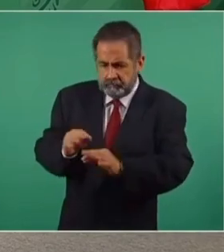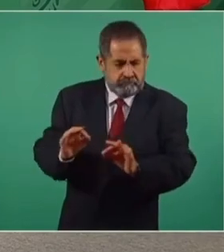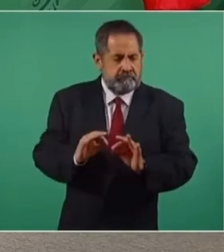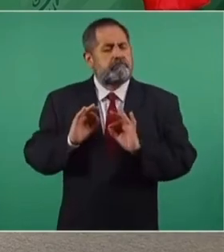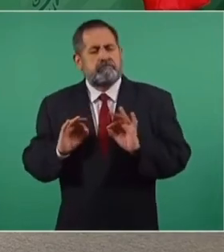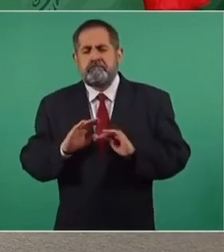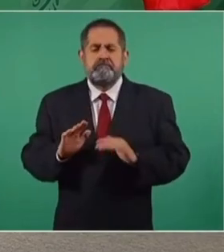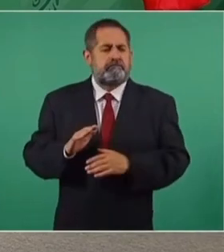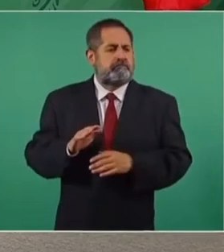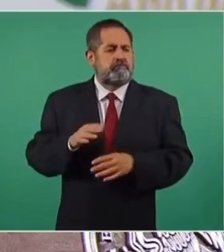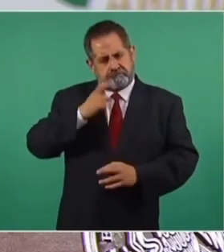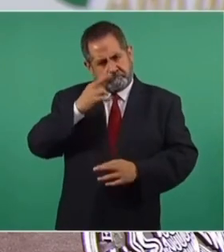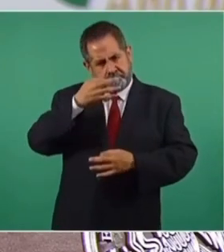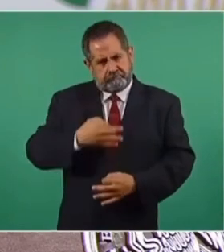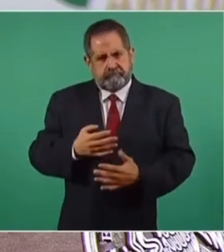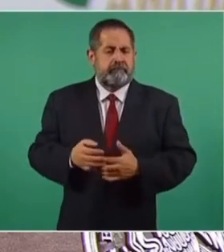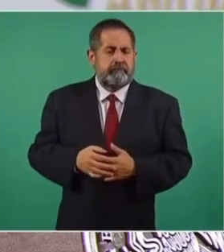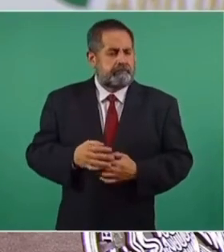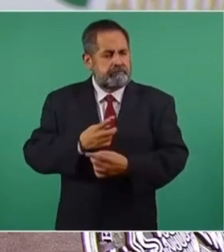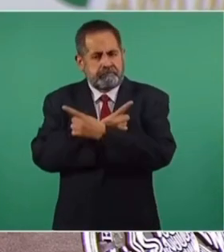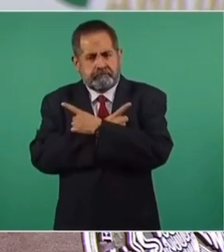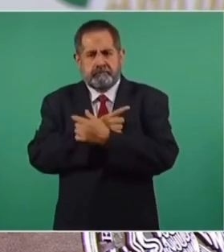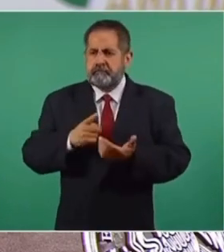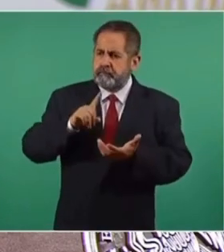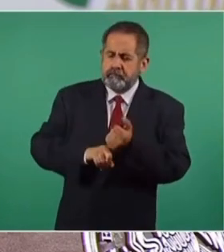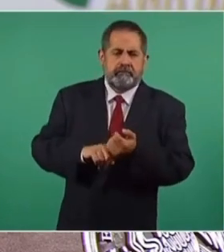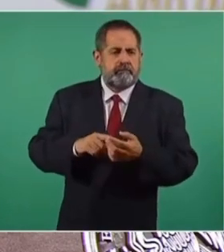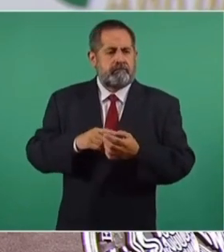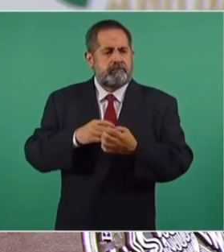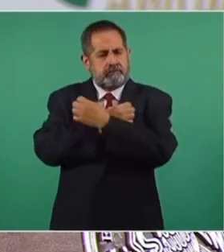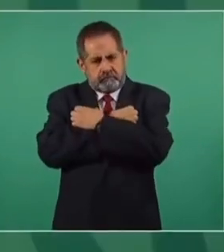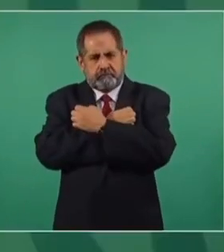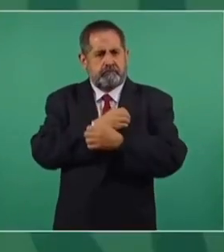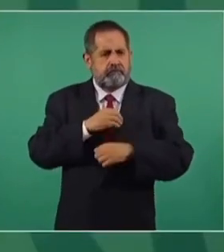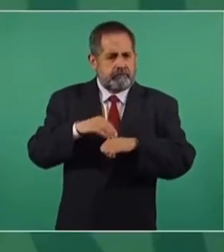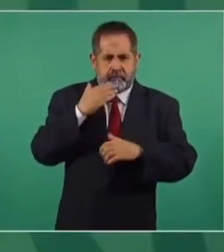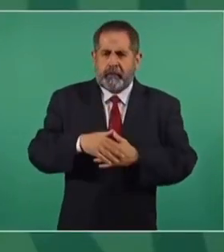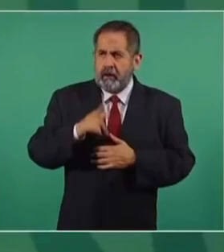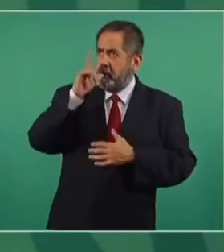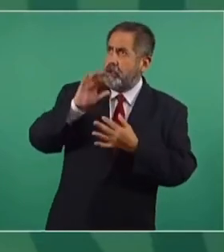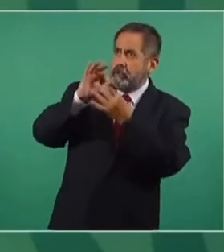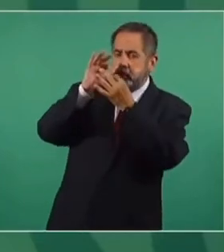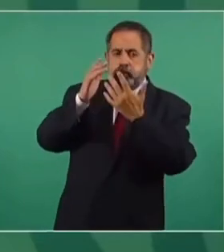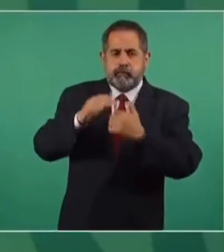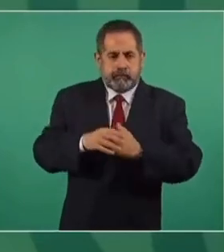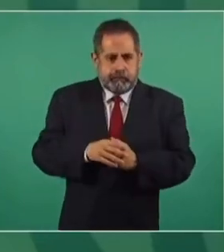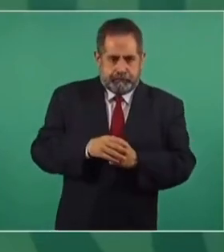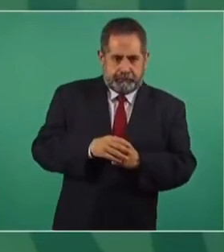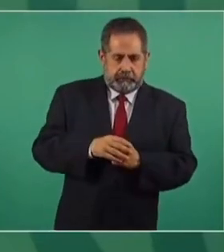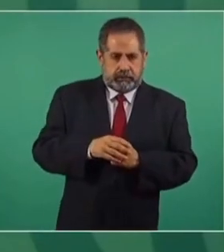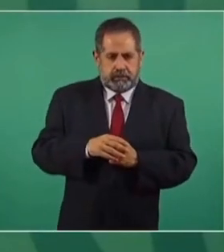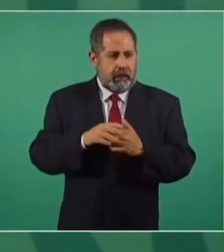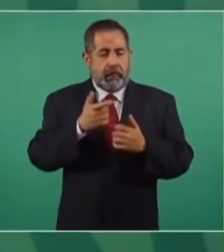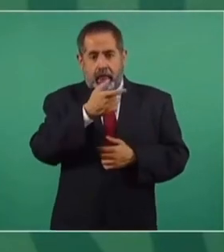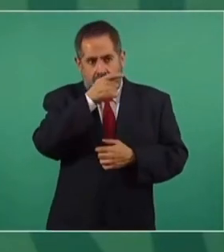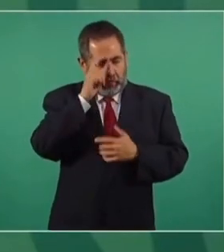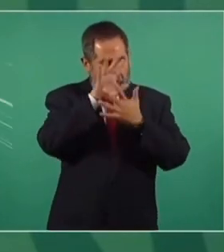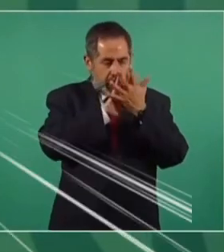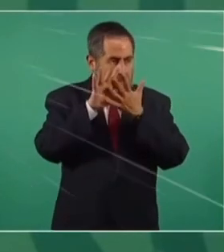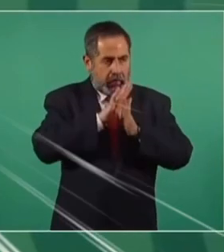pero al mismo tiempo vivir con mucha dignidad, con moralidad, con valores espirituales. Que no nos obnubile el